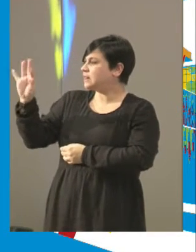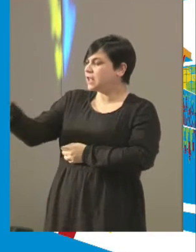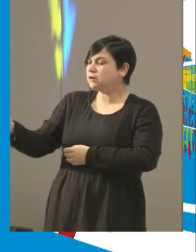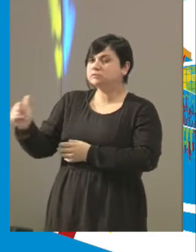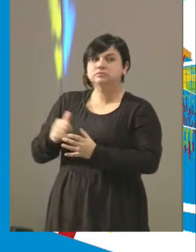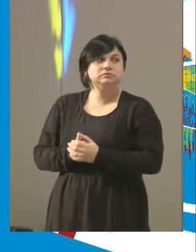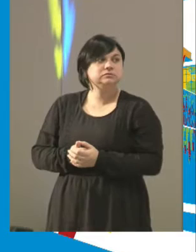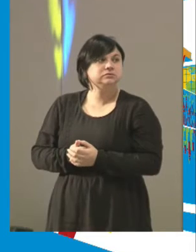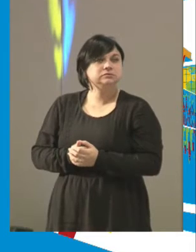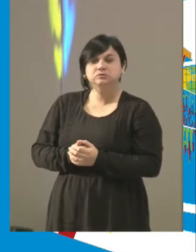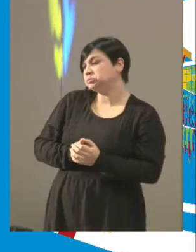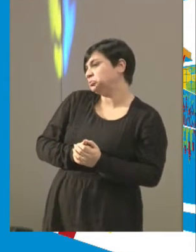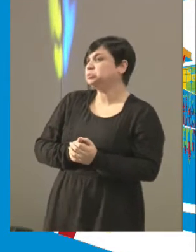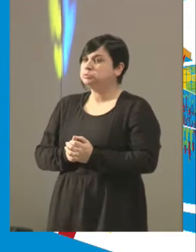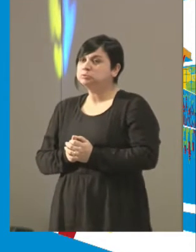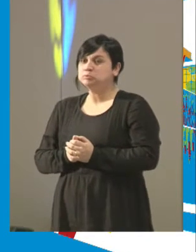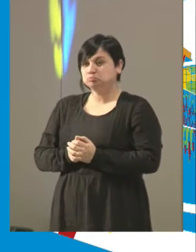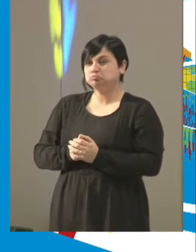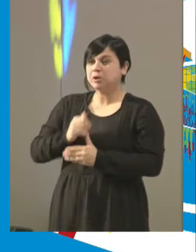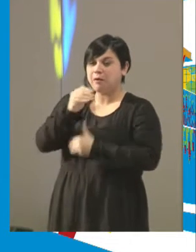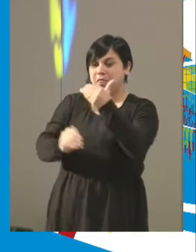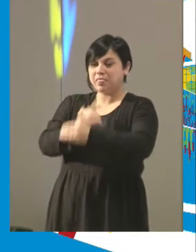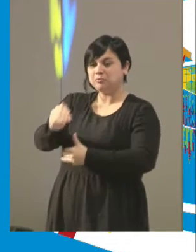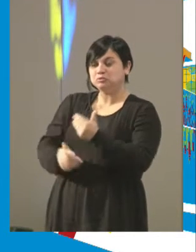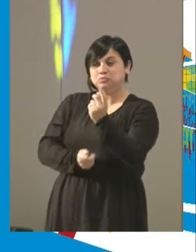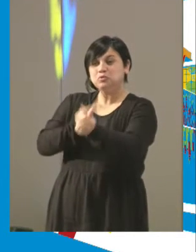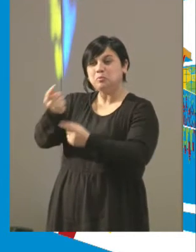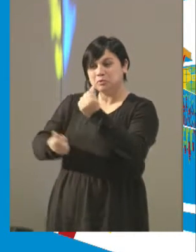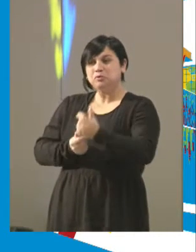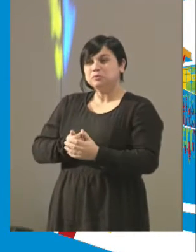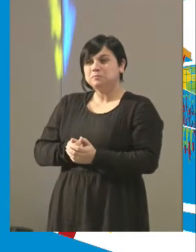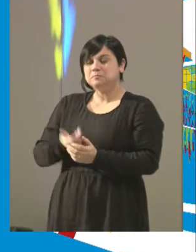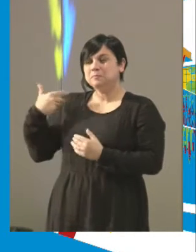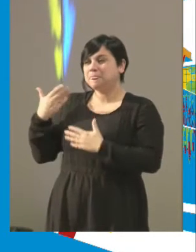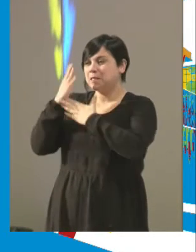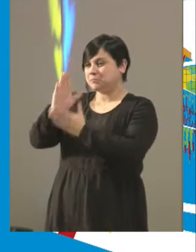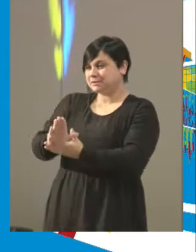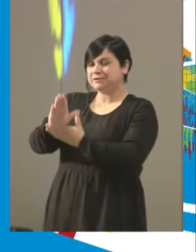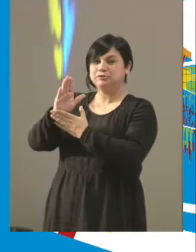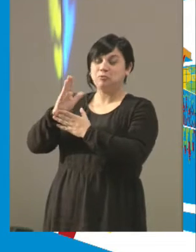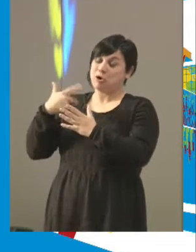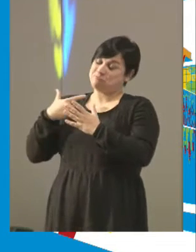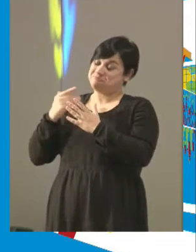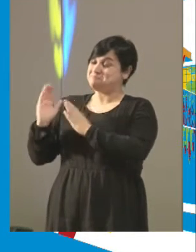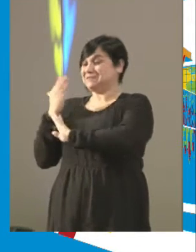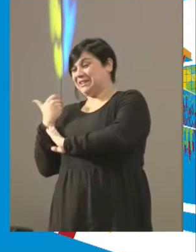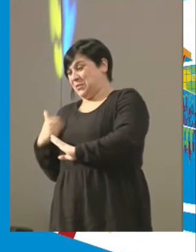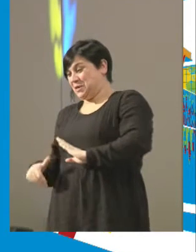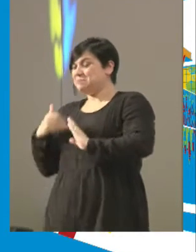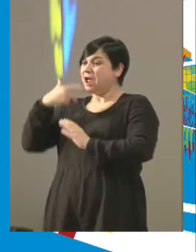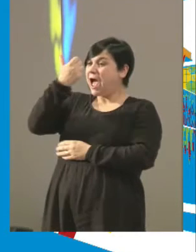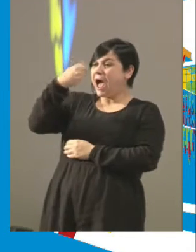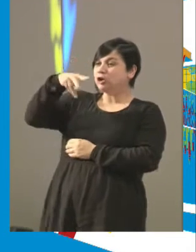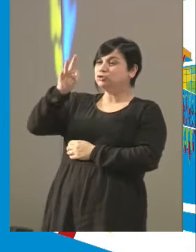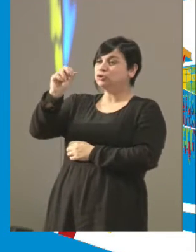Bueno, ahí va la cosa, ¿no? Vamos avanzando poco a poco. Bueno, pues me presento brevemente. Bueno, ya me han presentado, soy Antonio García,